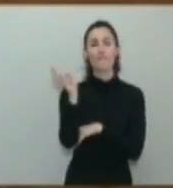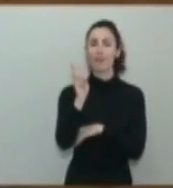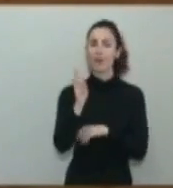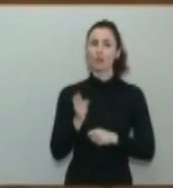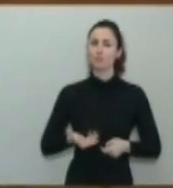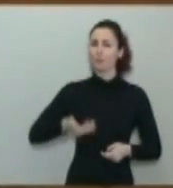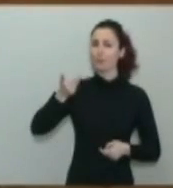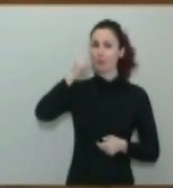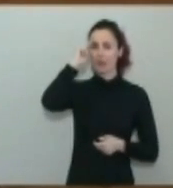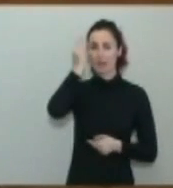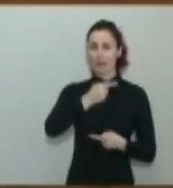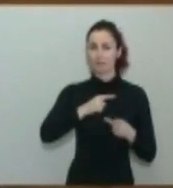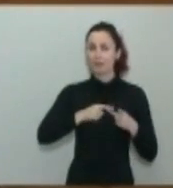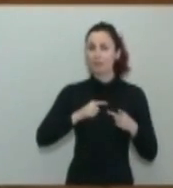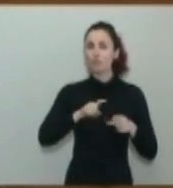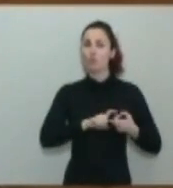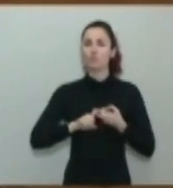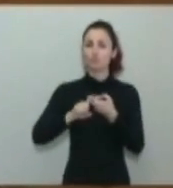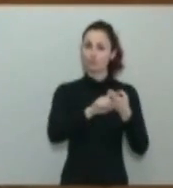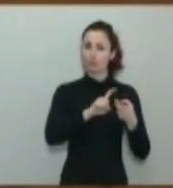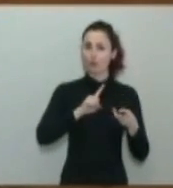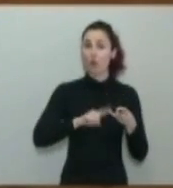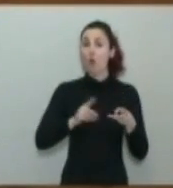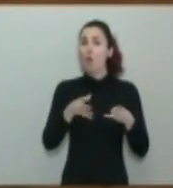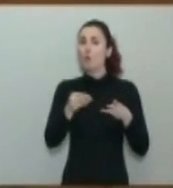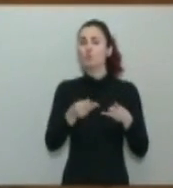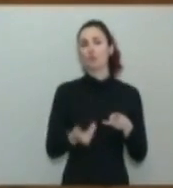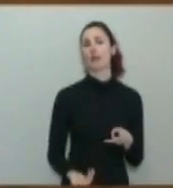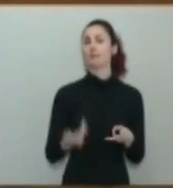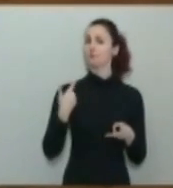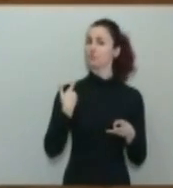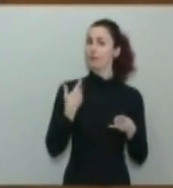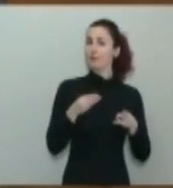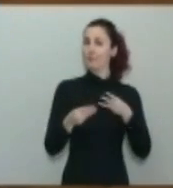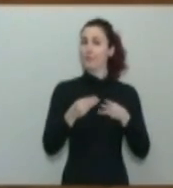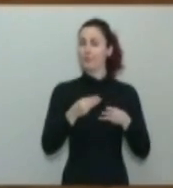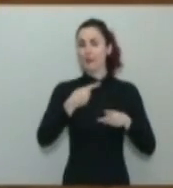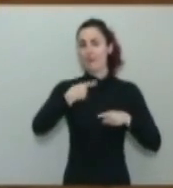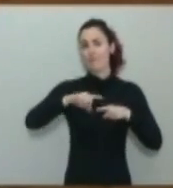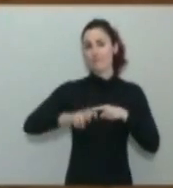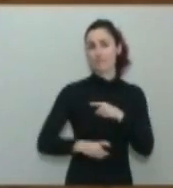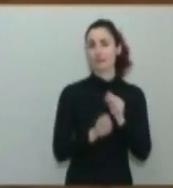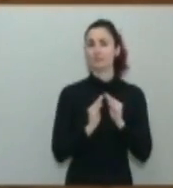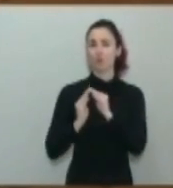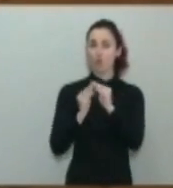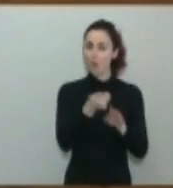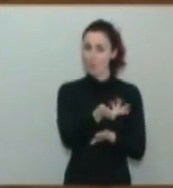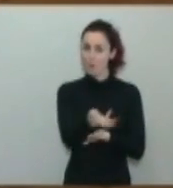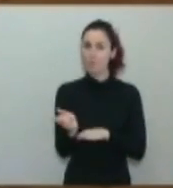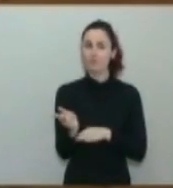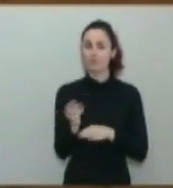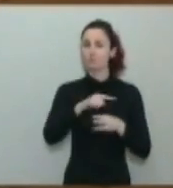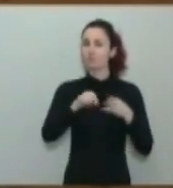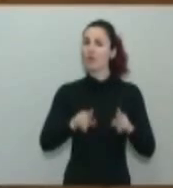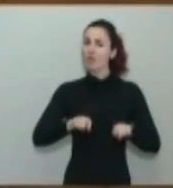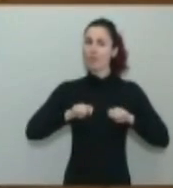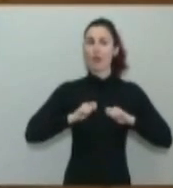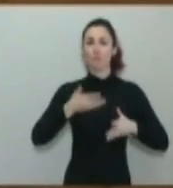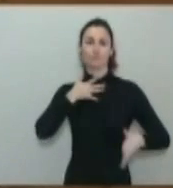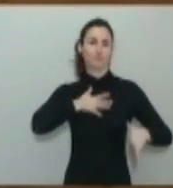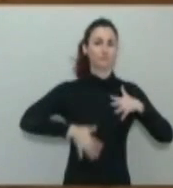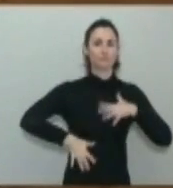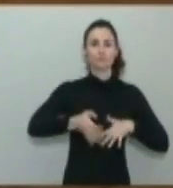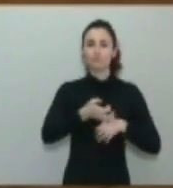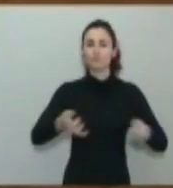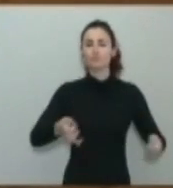importantes como el respeto, la solidaridad o el uso responsable de los bienes comunes. Por ello, que